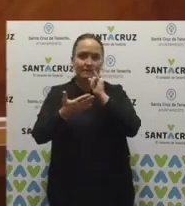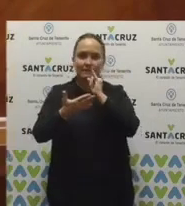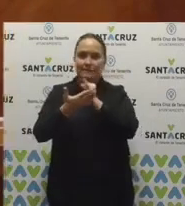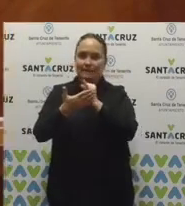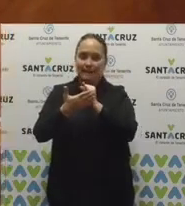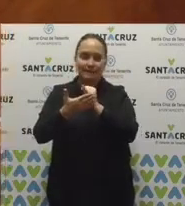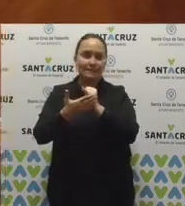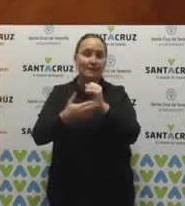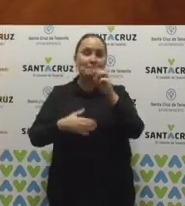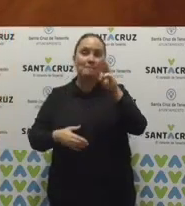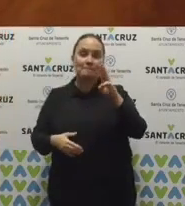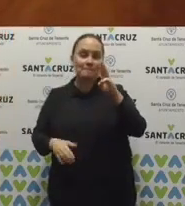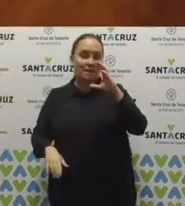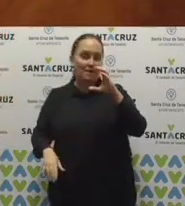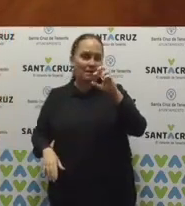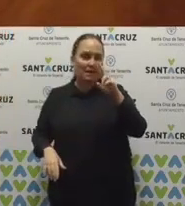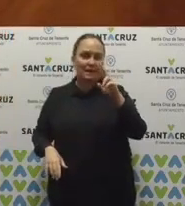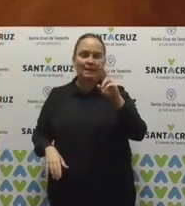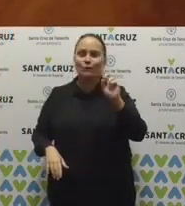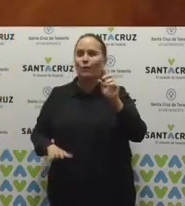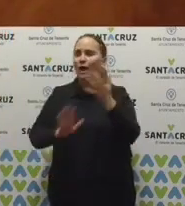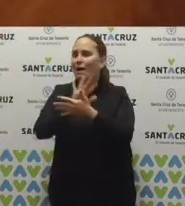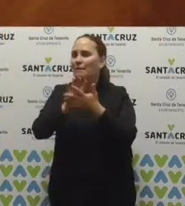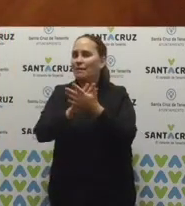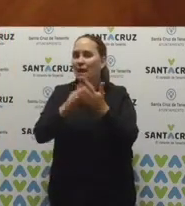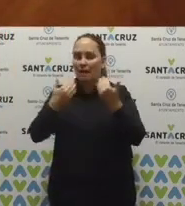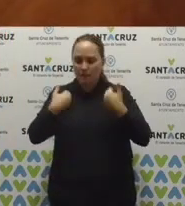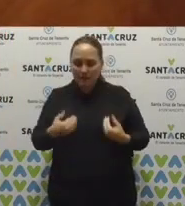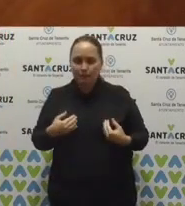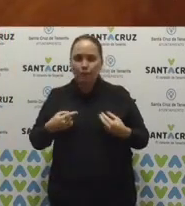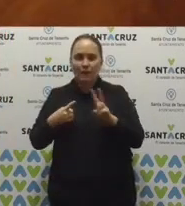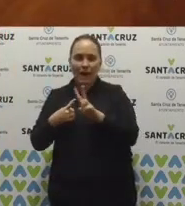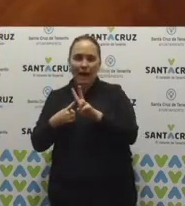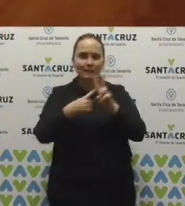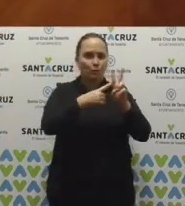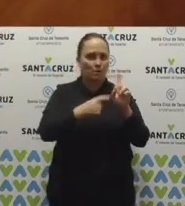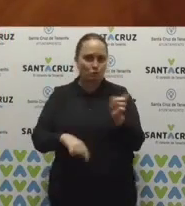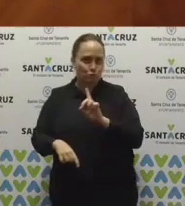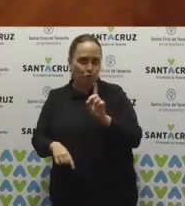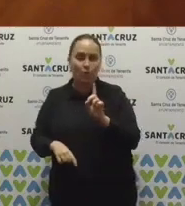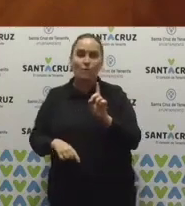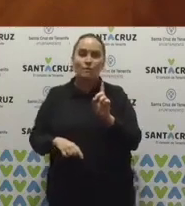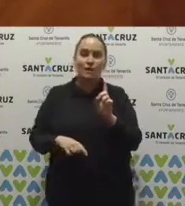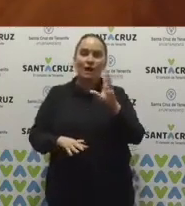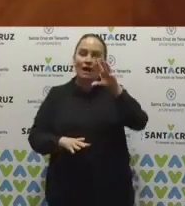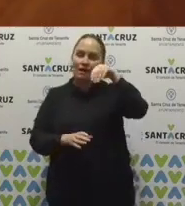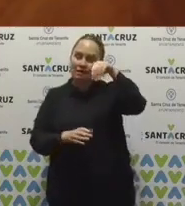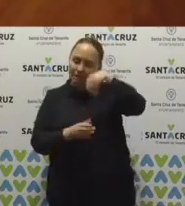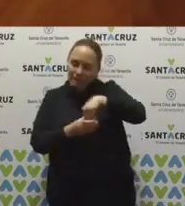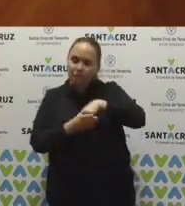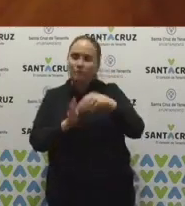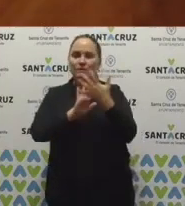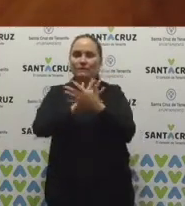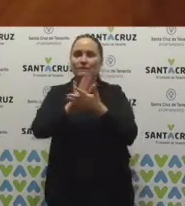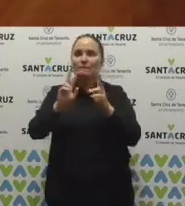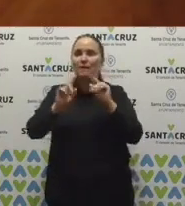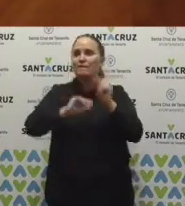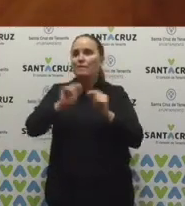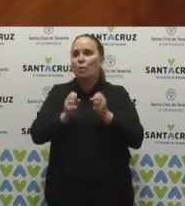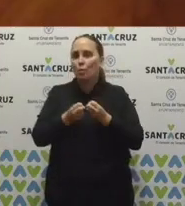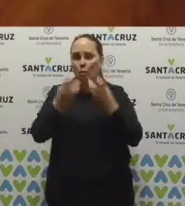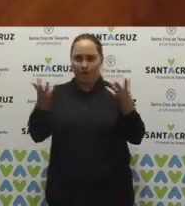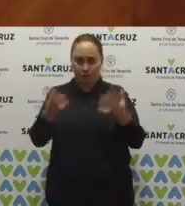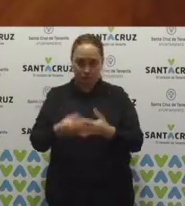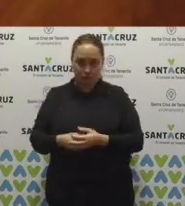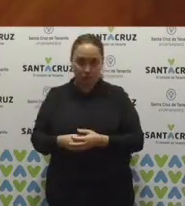renova no hablan de la presencia un anticuerpo hablan de la presencia o no de carga viral luego lo que está haciendo el resto del mundo sean ustedes en españa